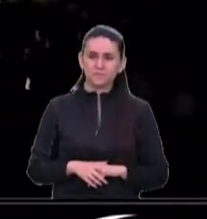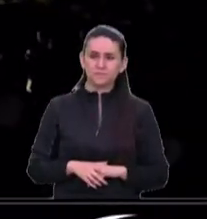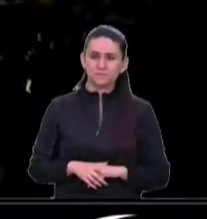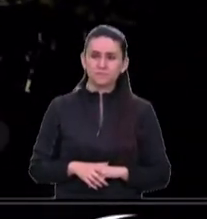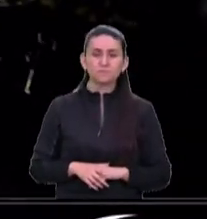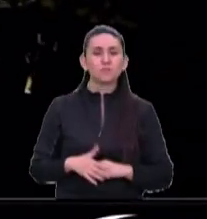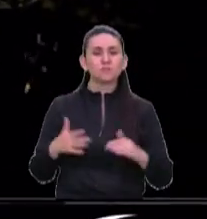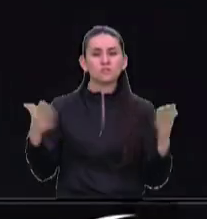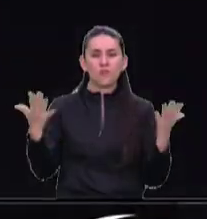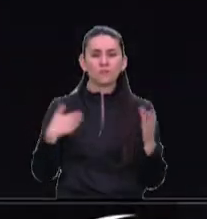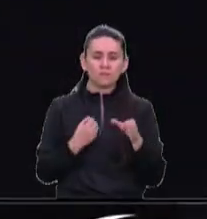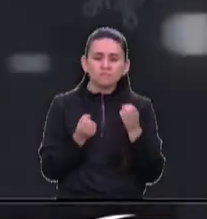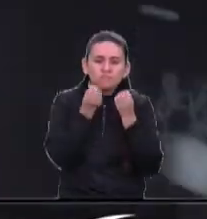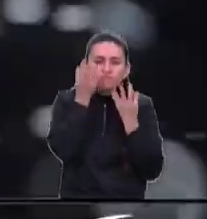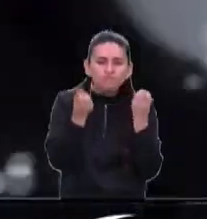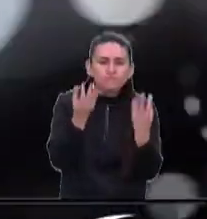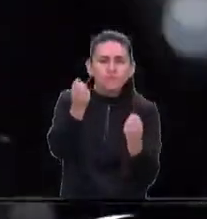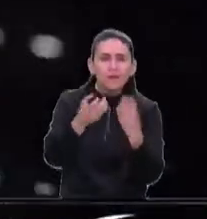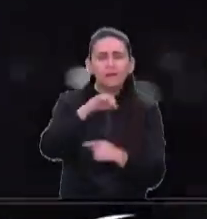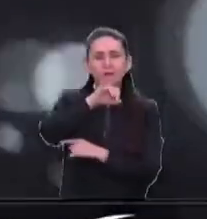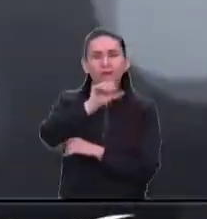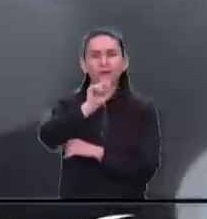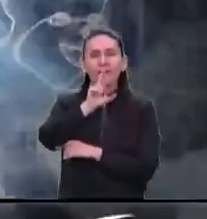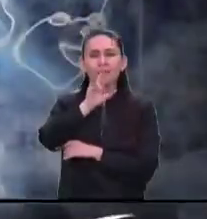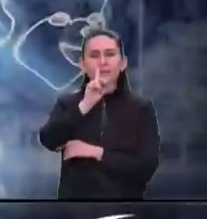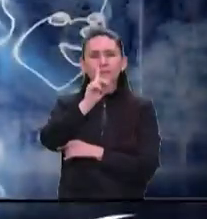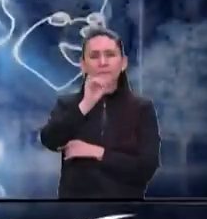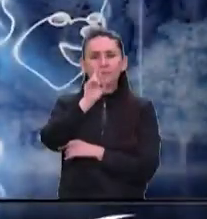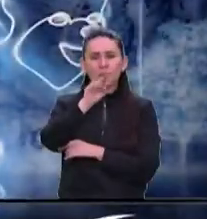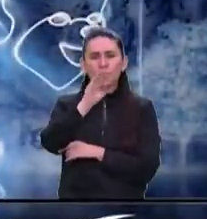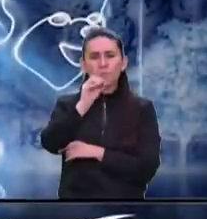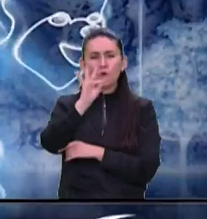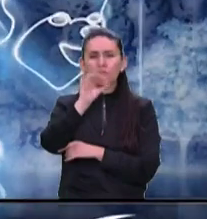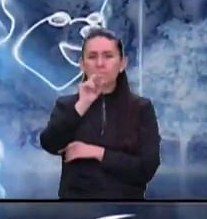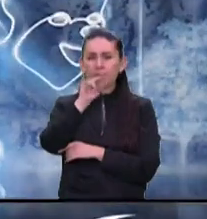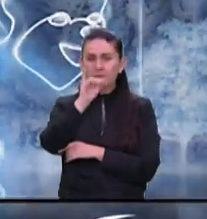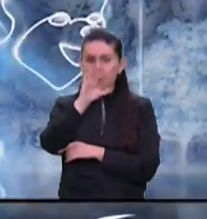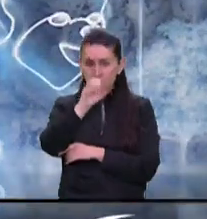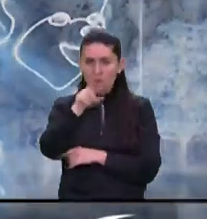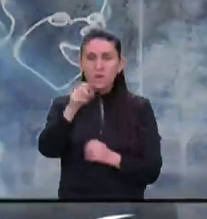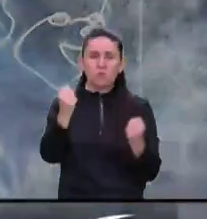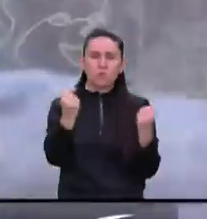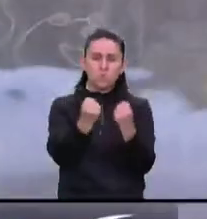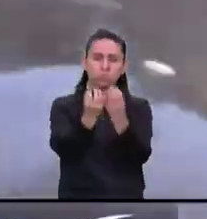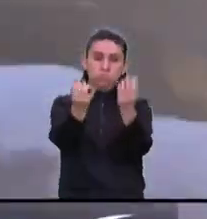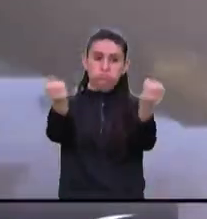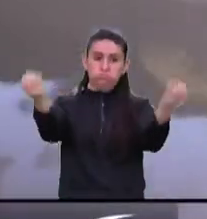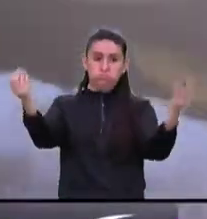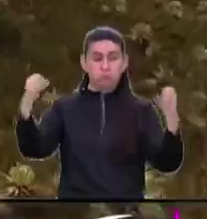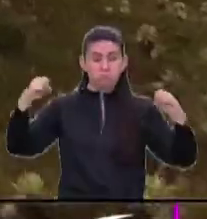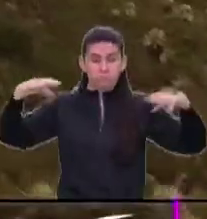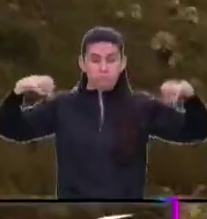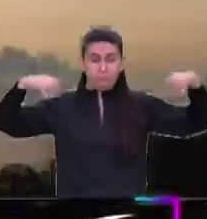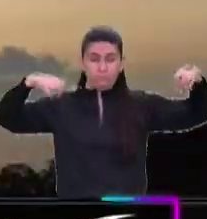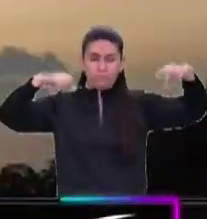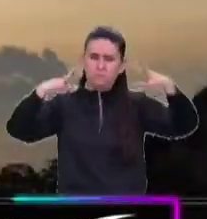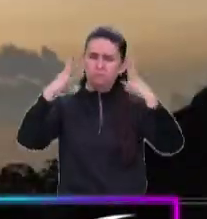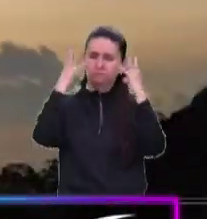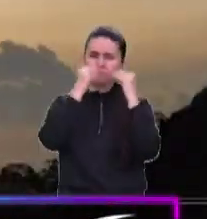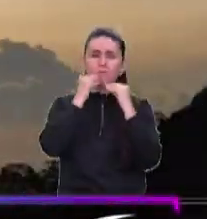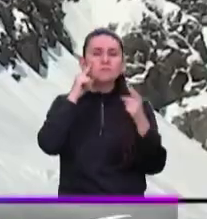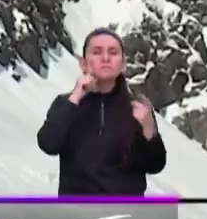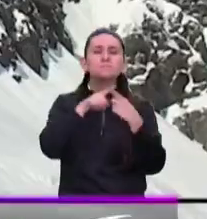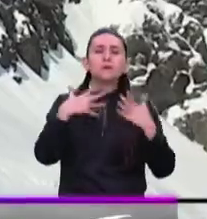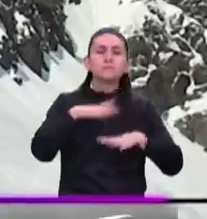El Jardín Botánico de Bogotá se ilumina a partir de esta noche con su festival de luces, al que han denominado majestuosos. Es un homenaje a los páramos,